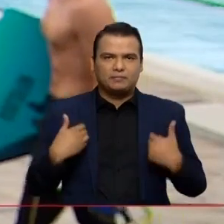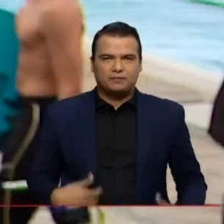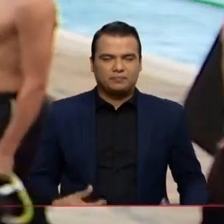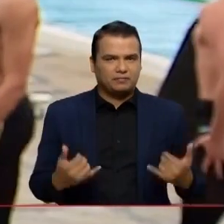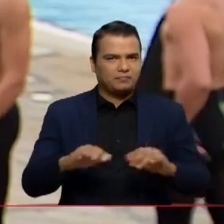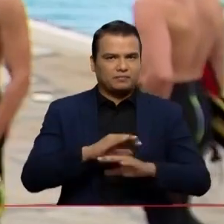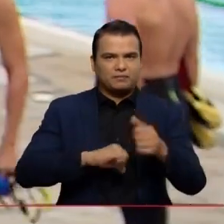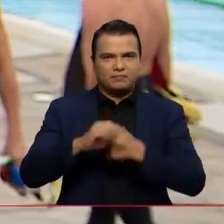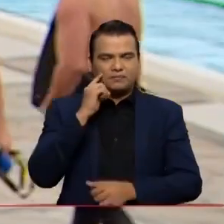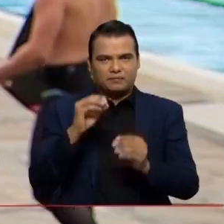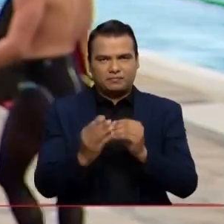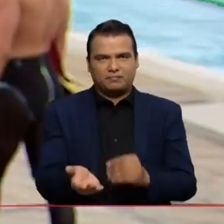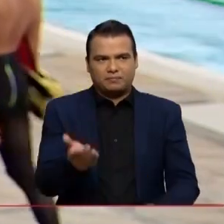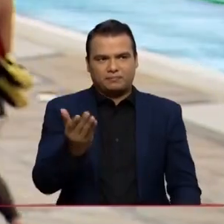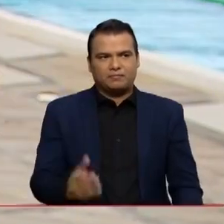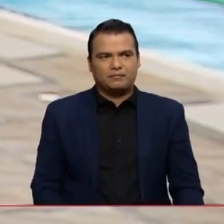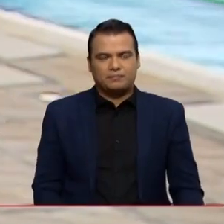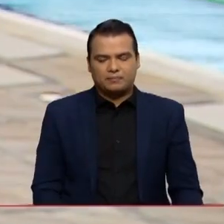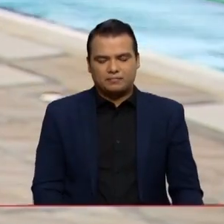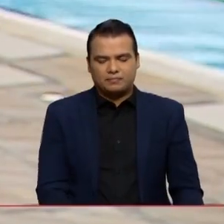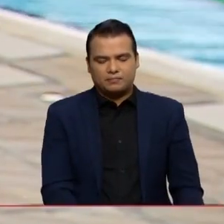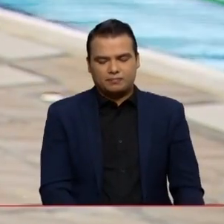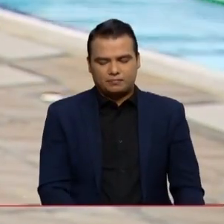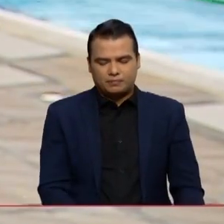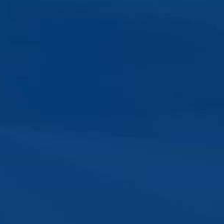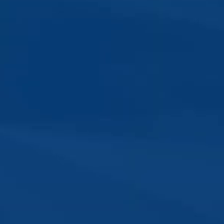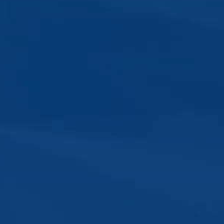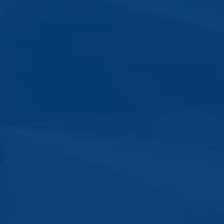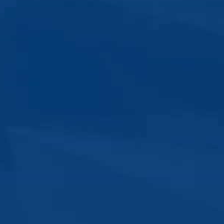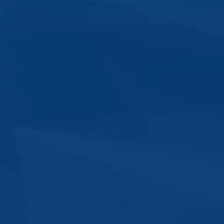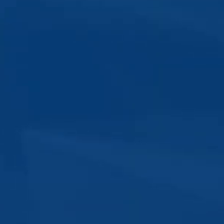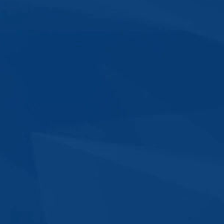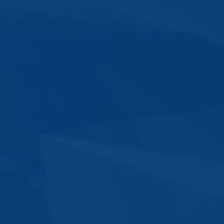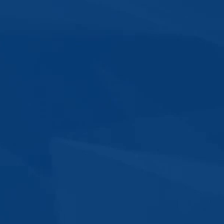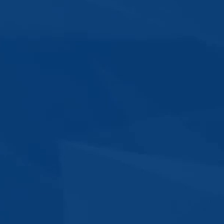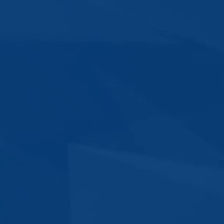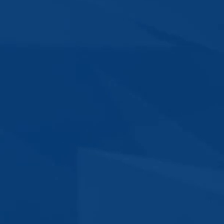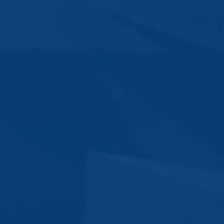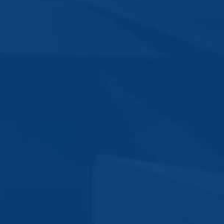piscinas Hernando Botero. Continúen ustedes con más información en Telepacífico Noticias.